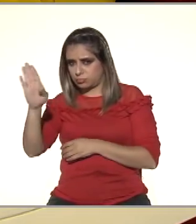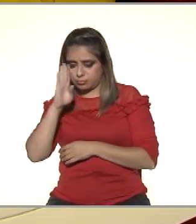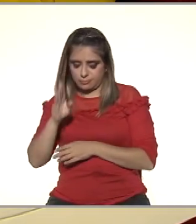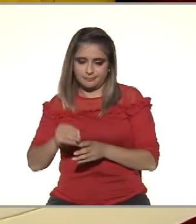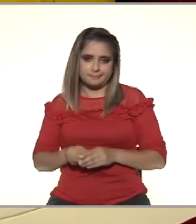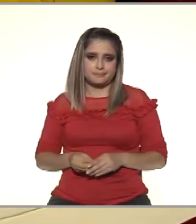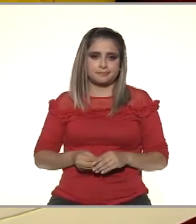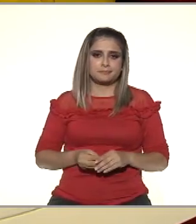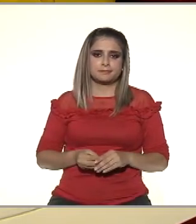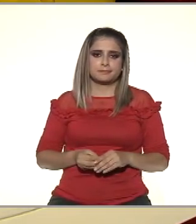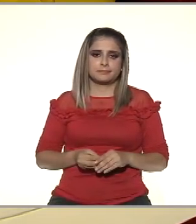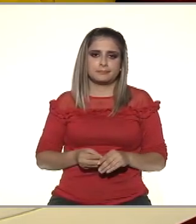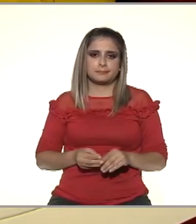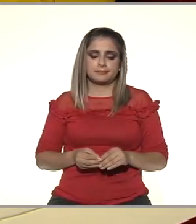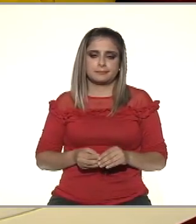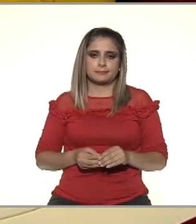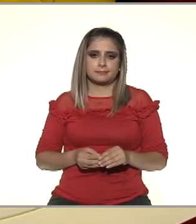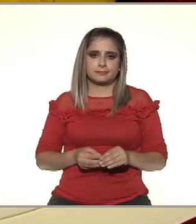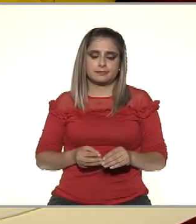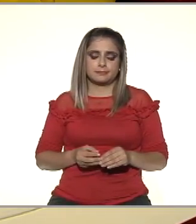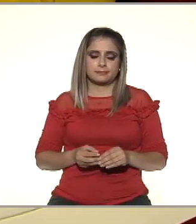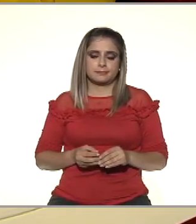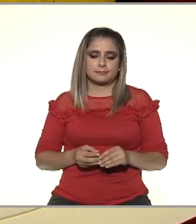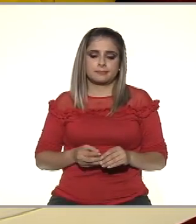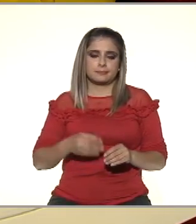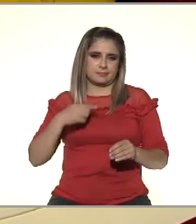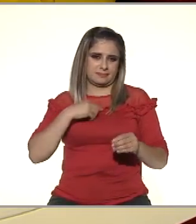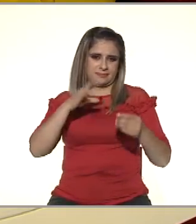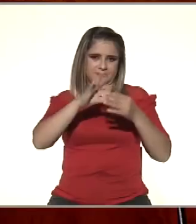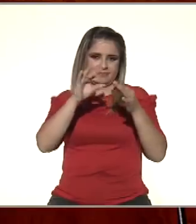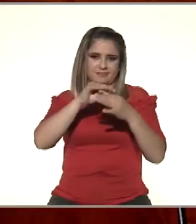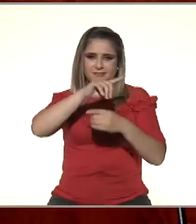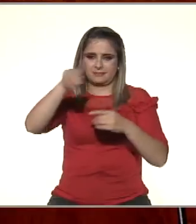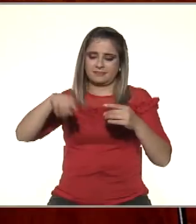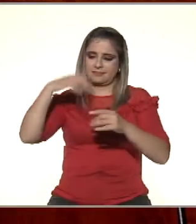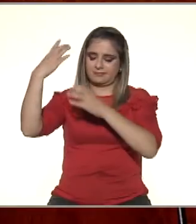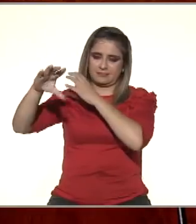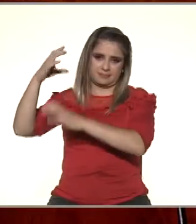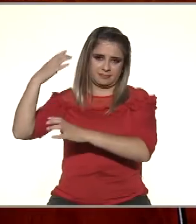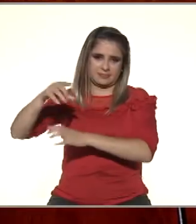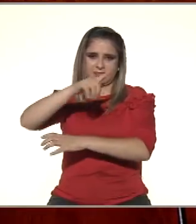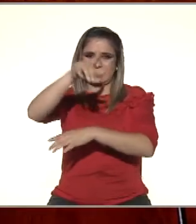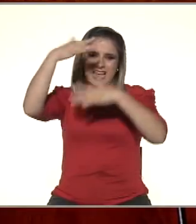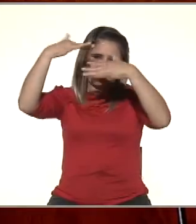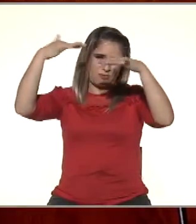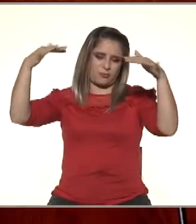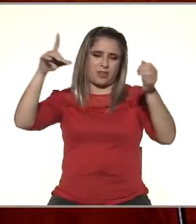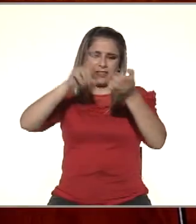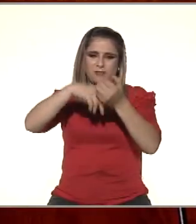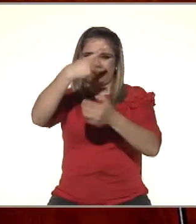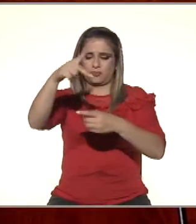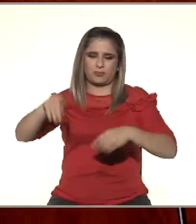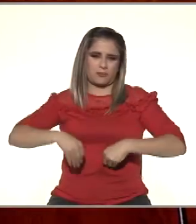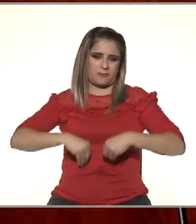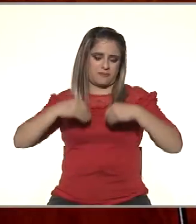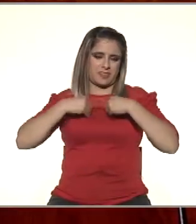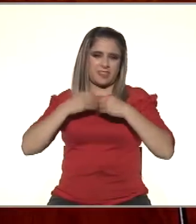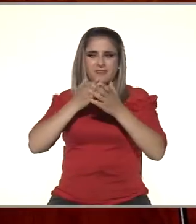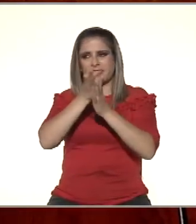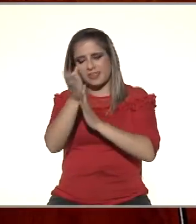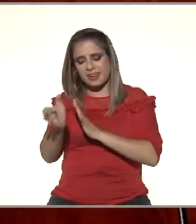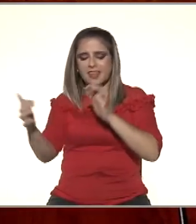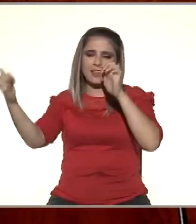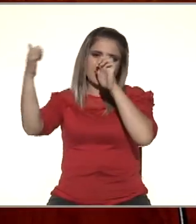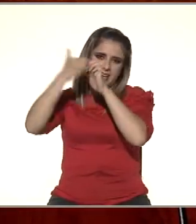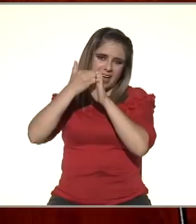es. Yo les hablaría, todos los que nos han hablado son adultos que vivieron eso, que ahora viven la infidelidad o que vivieron